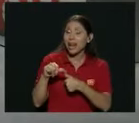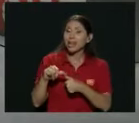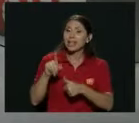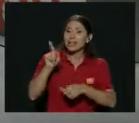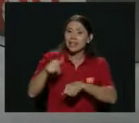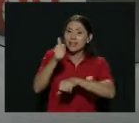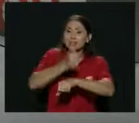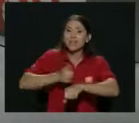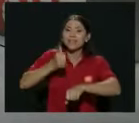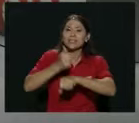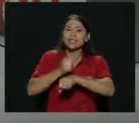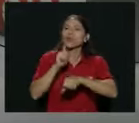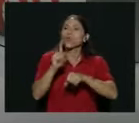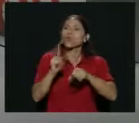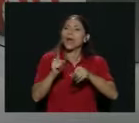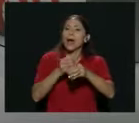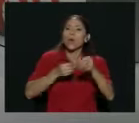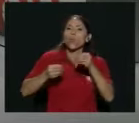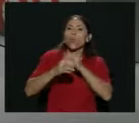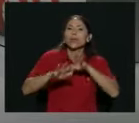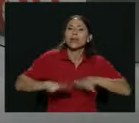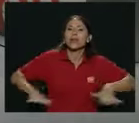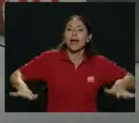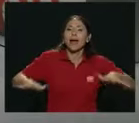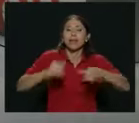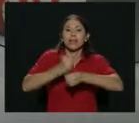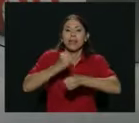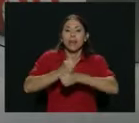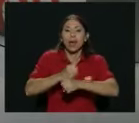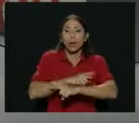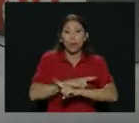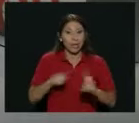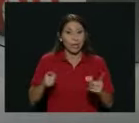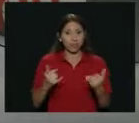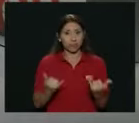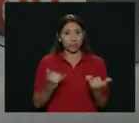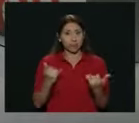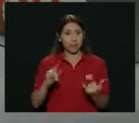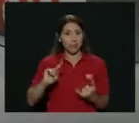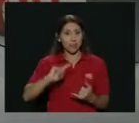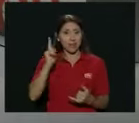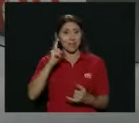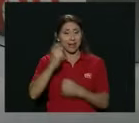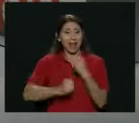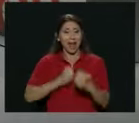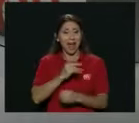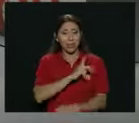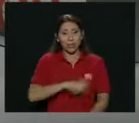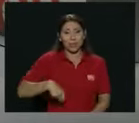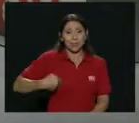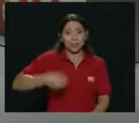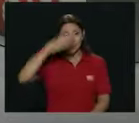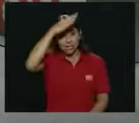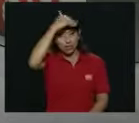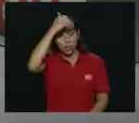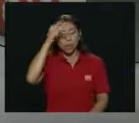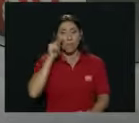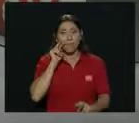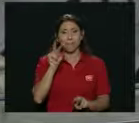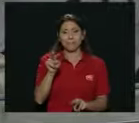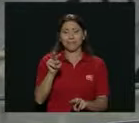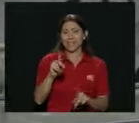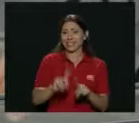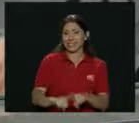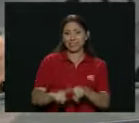que establecer una unidad de trabajo, pero el escenario que se está plantando en el primer año de Trump es completamente distinto a eso.